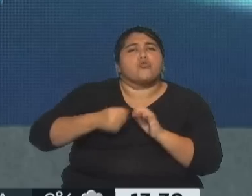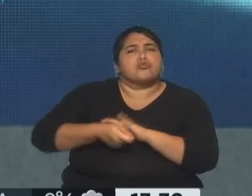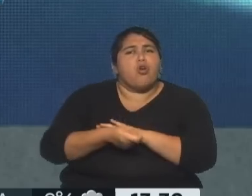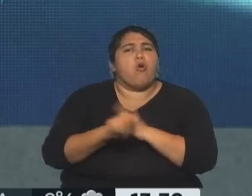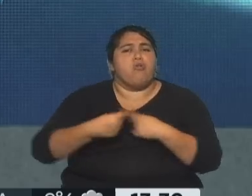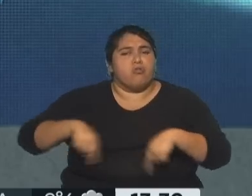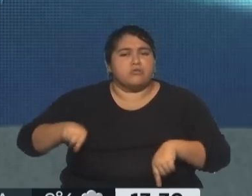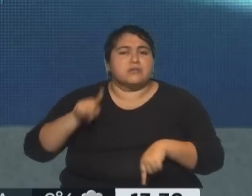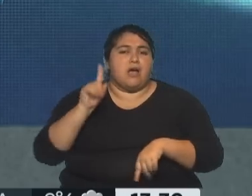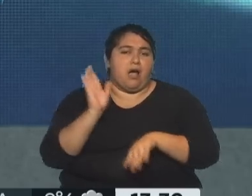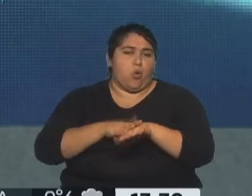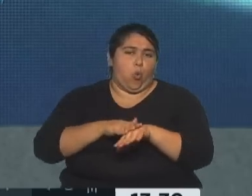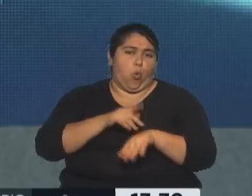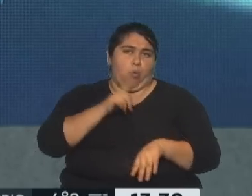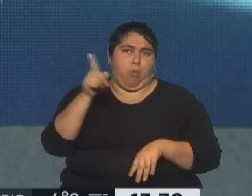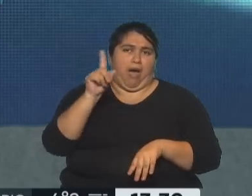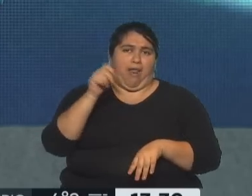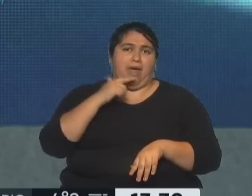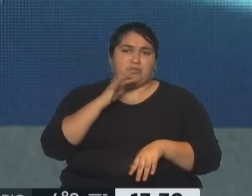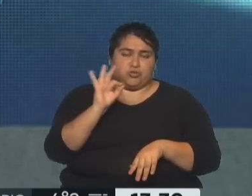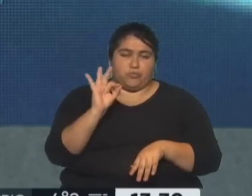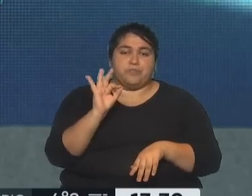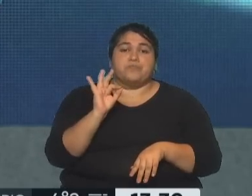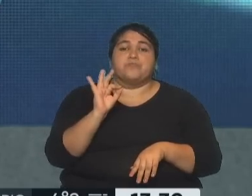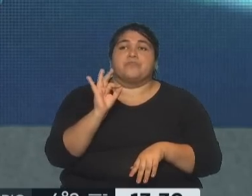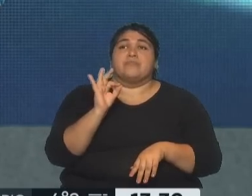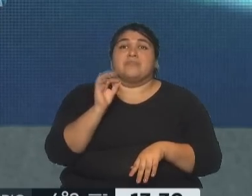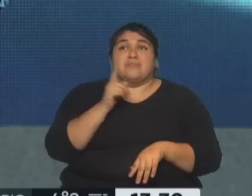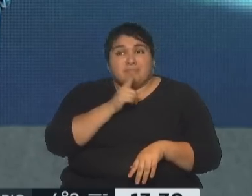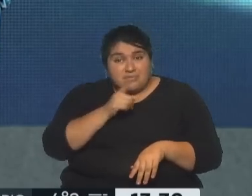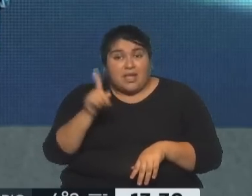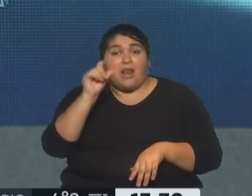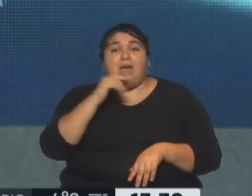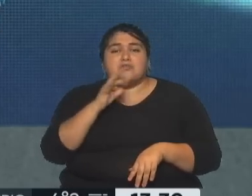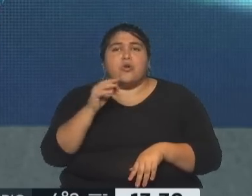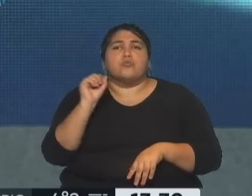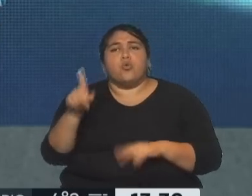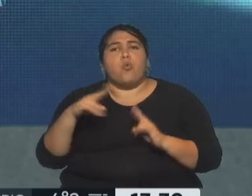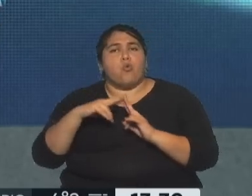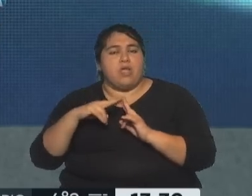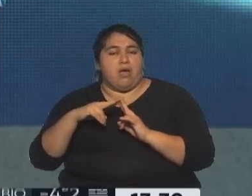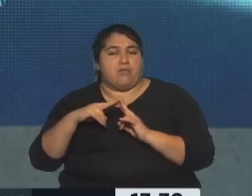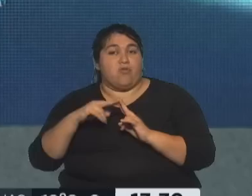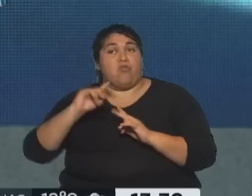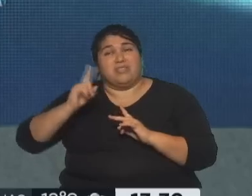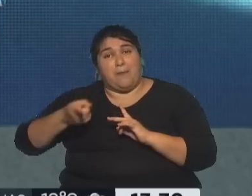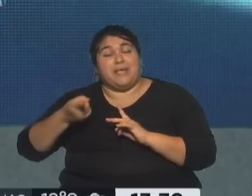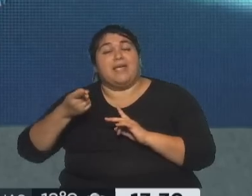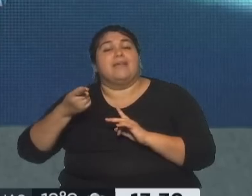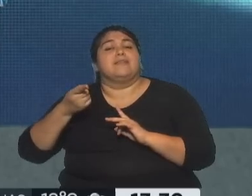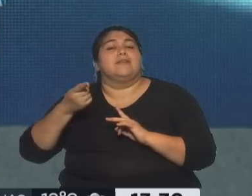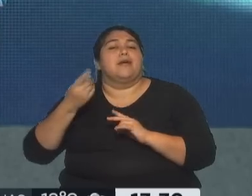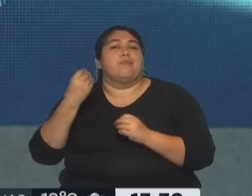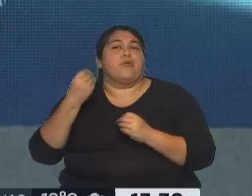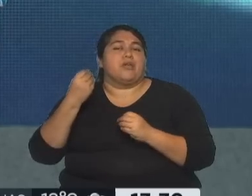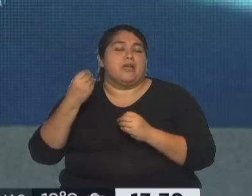bueno, involucra directamente a Lasso. En realidad, involucra a Lasso a través de su cuñado y a Lasso por omisión por